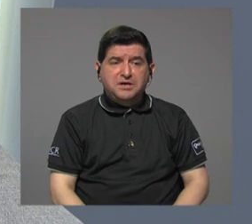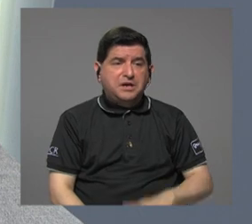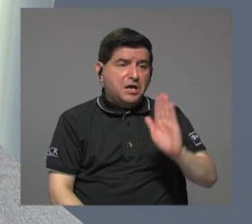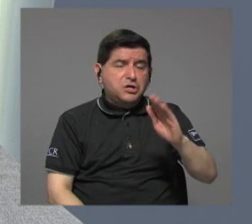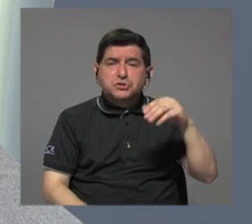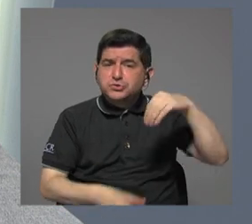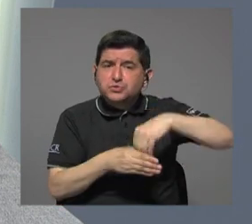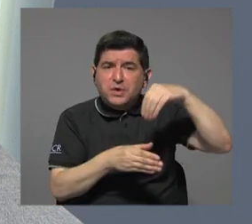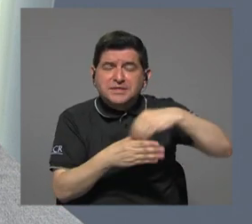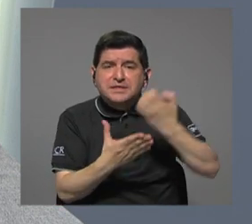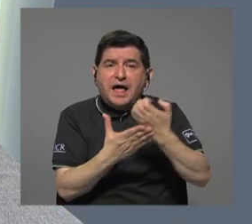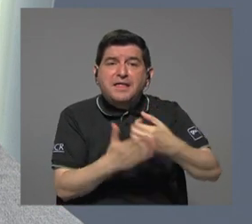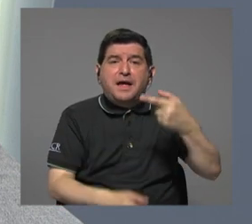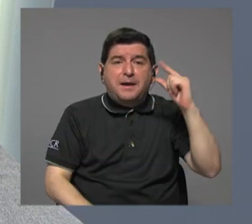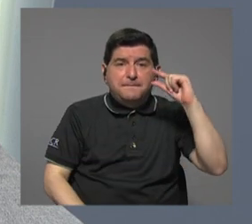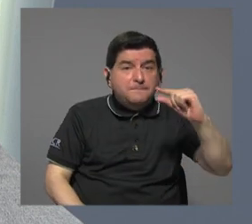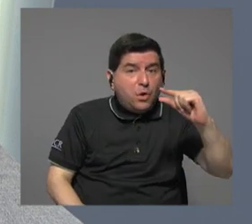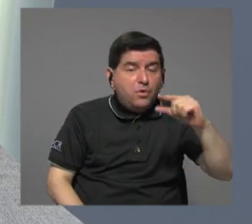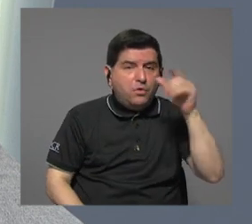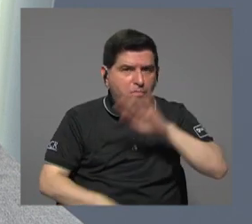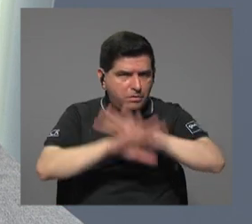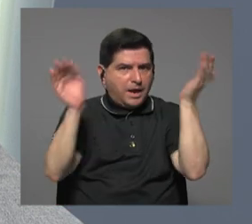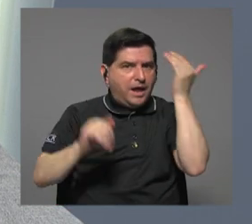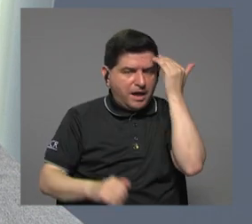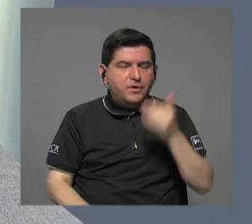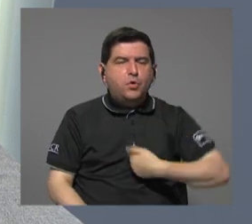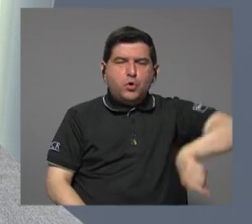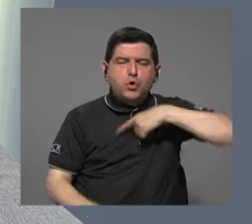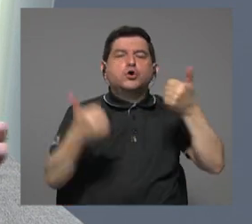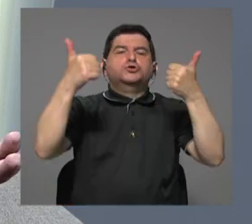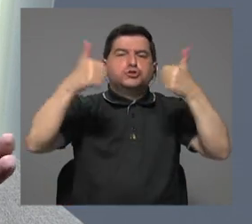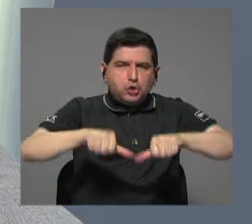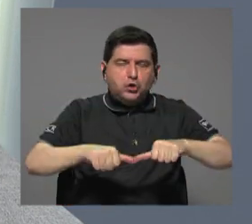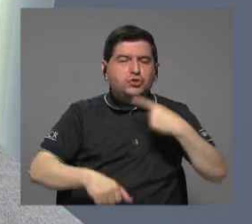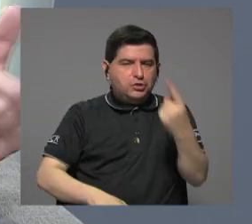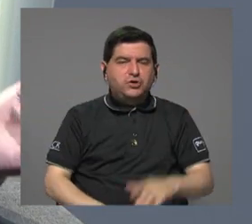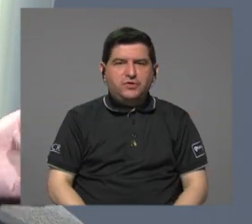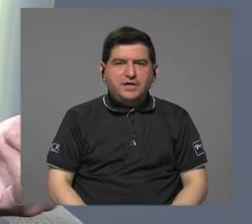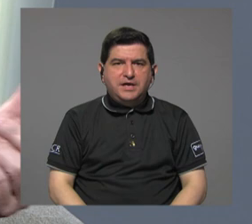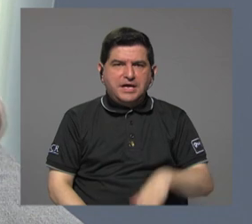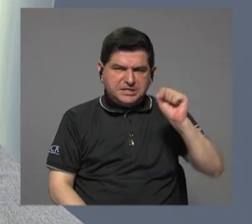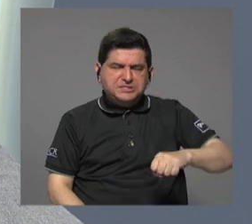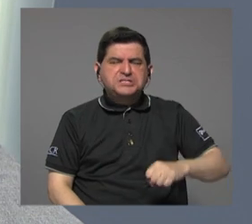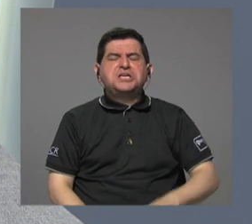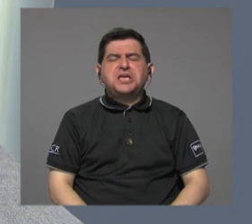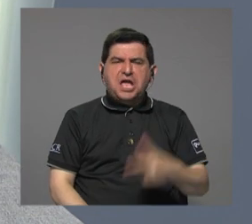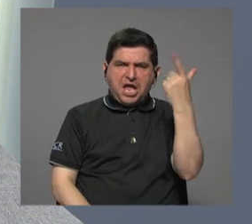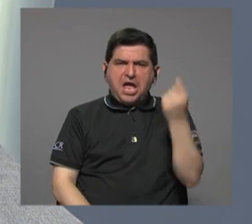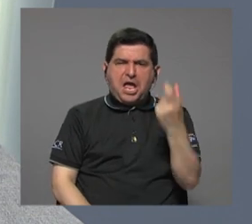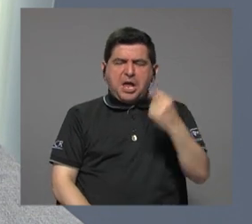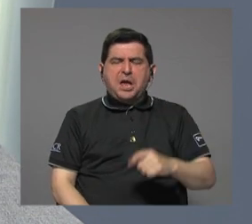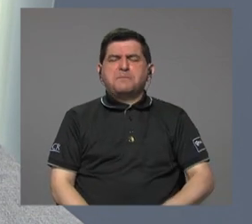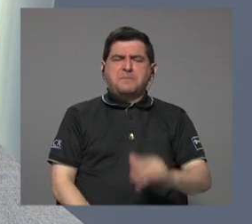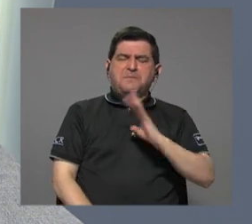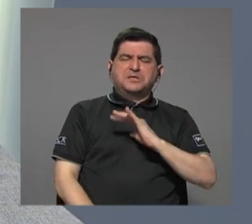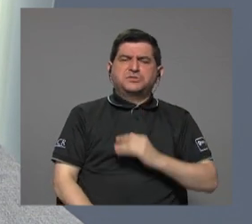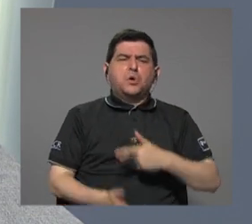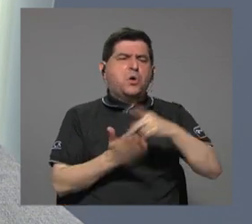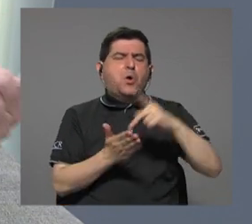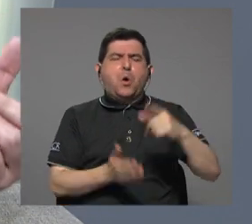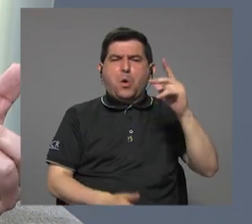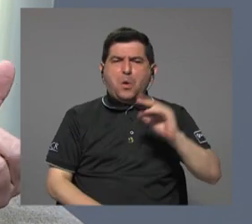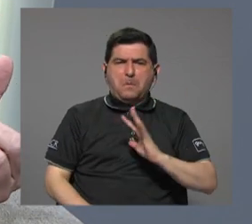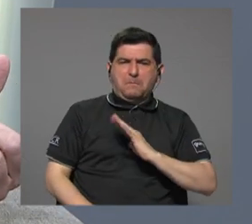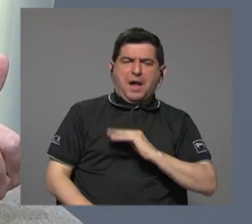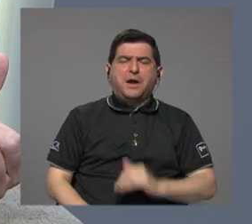poco esto es un punto que tiene que quedar claro lo que estamos de acuerdo nosotros ya lo dije central en las pensiones de lujo entrar en los salarios de lujo a